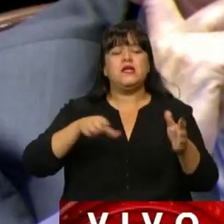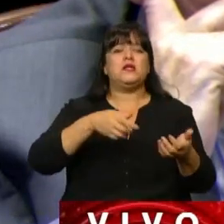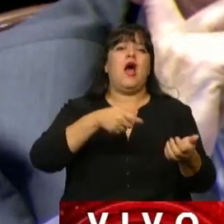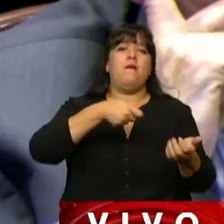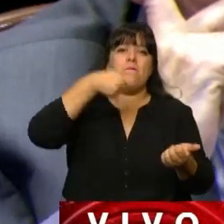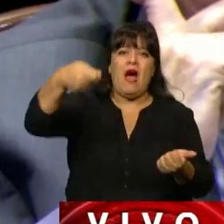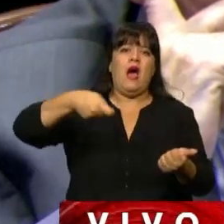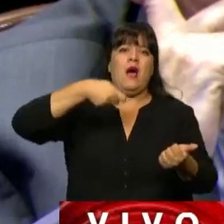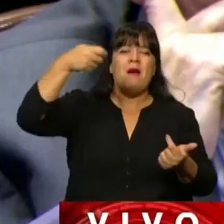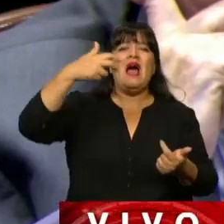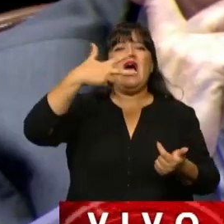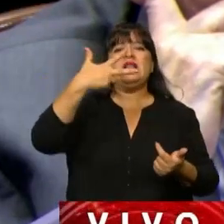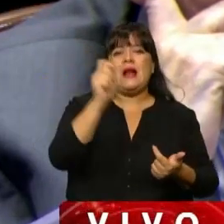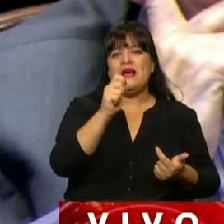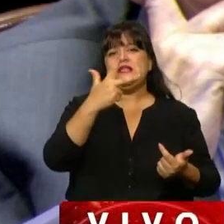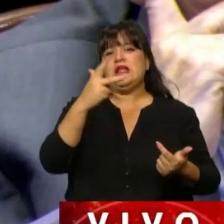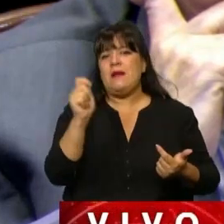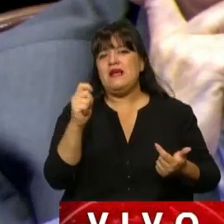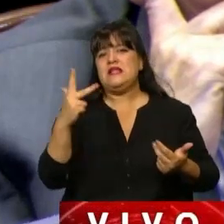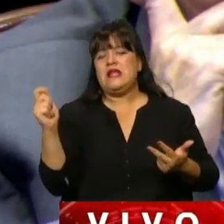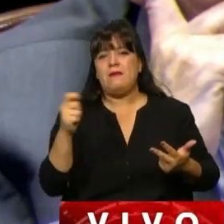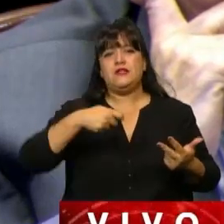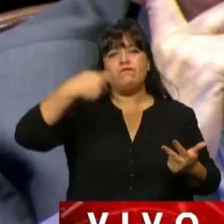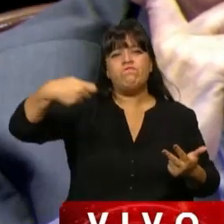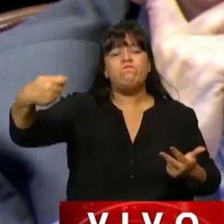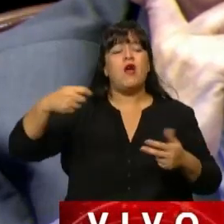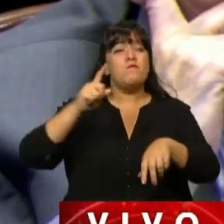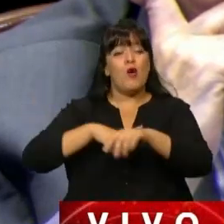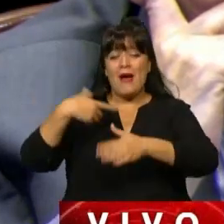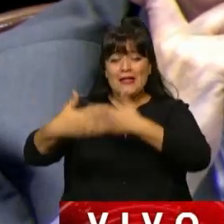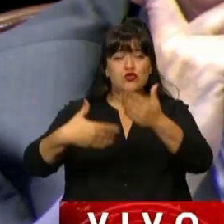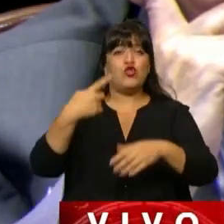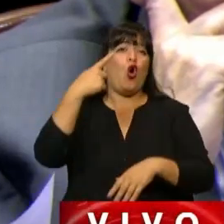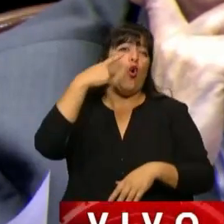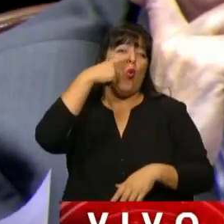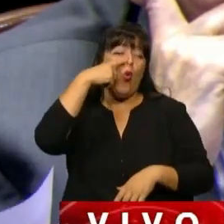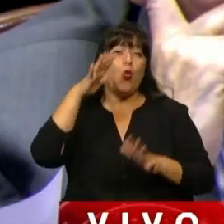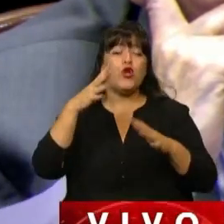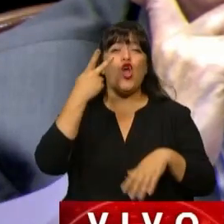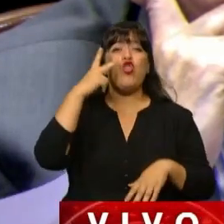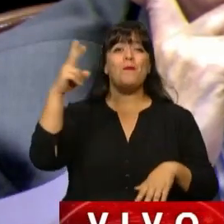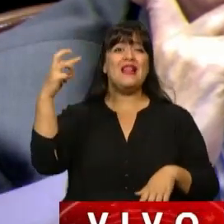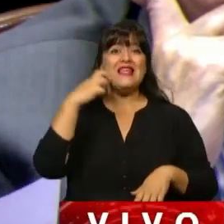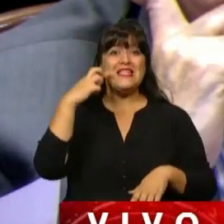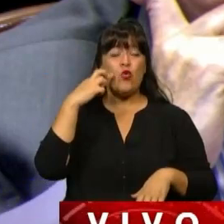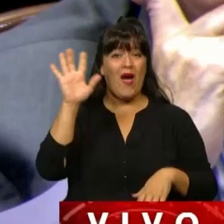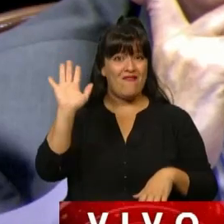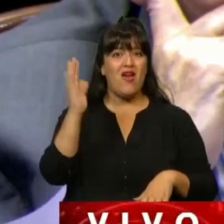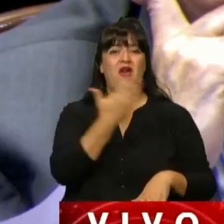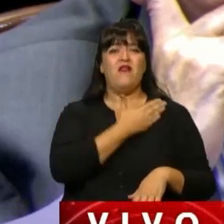desembolsos de manera trimestral hasta que por julio del año 2019 el Fondo